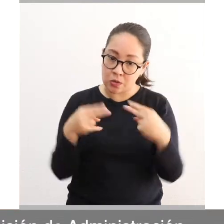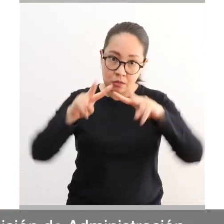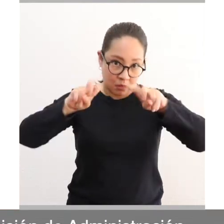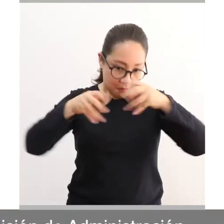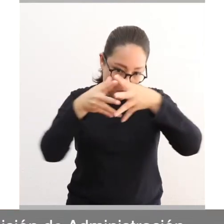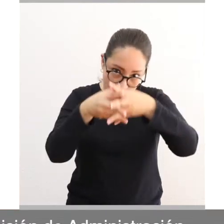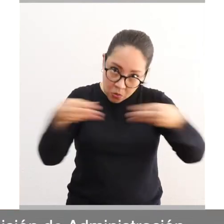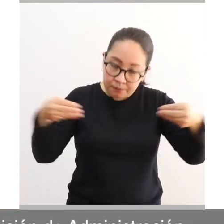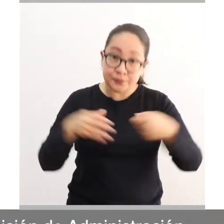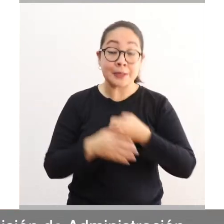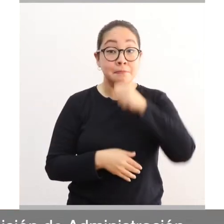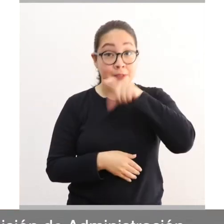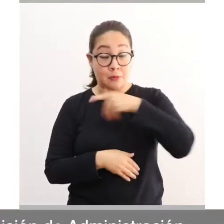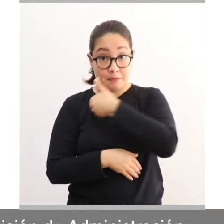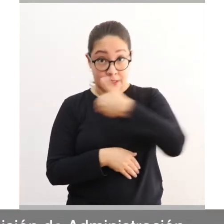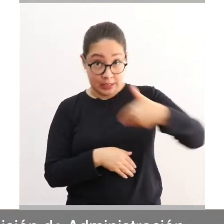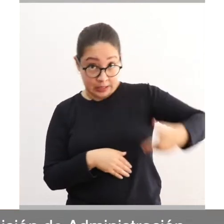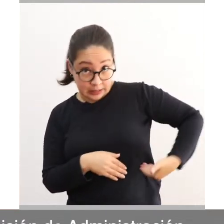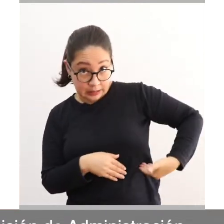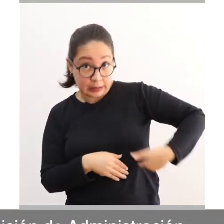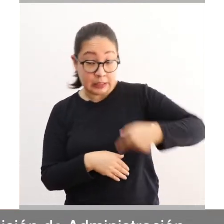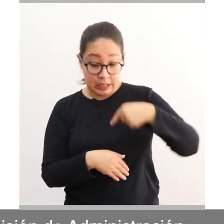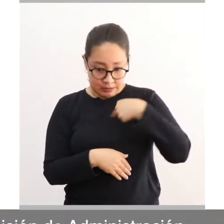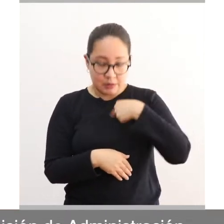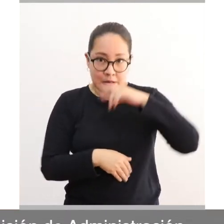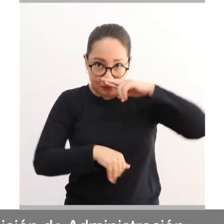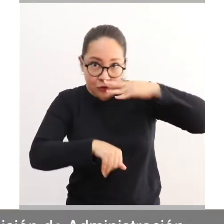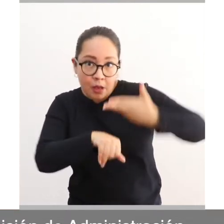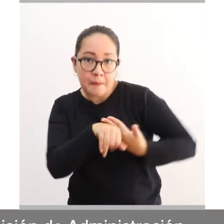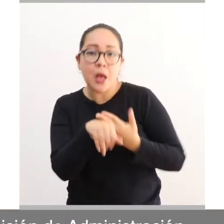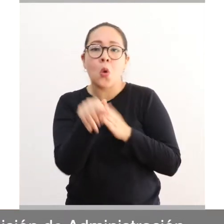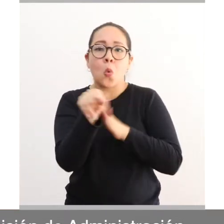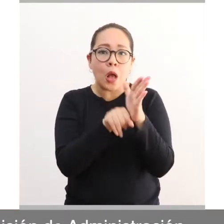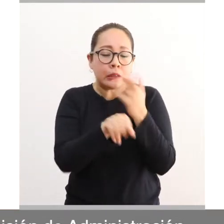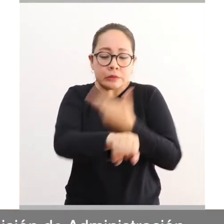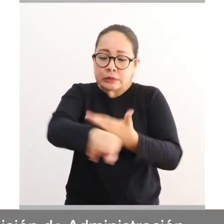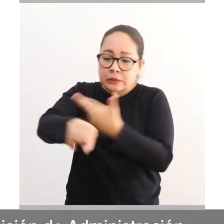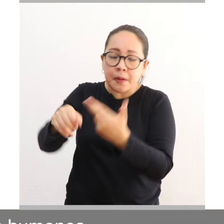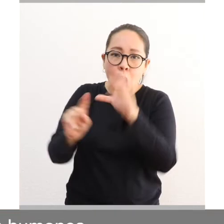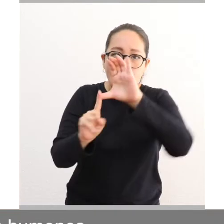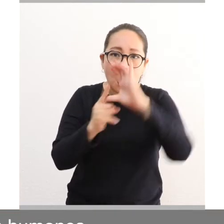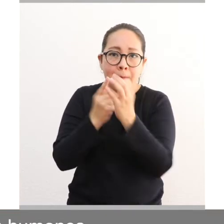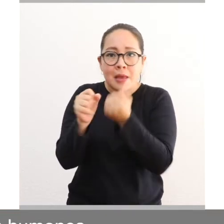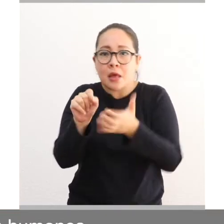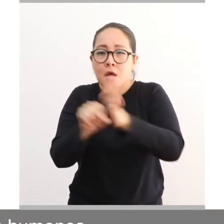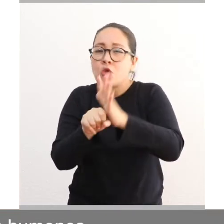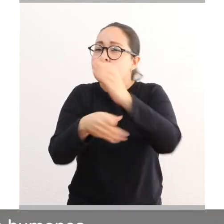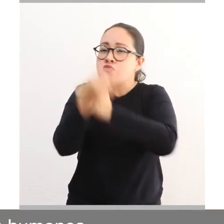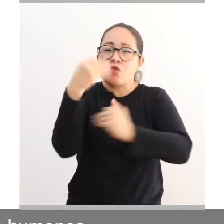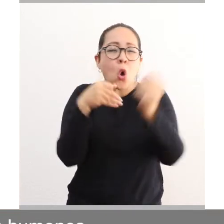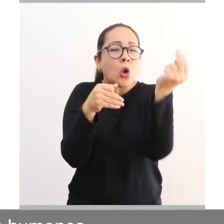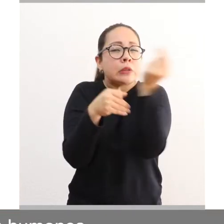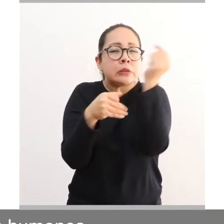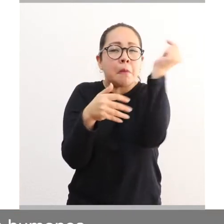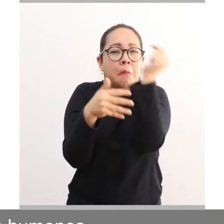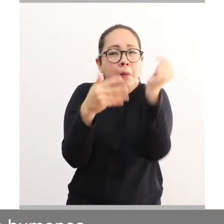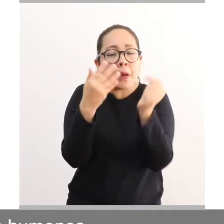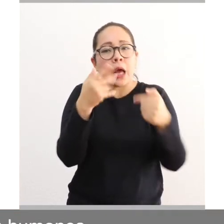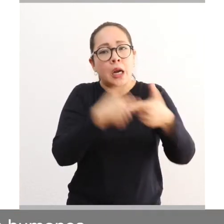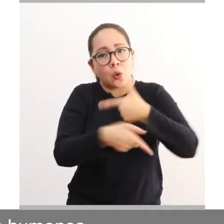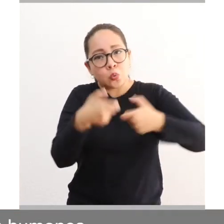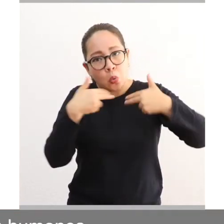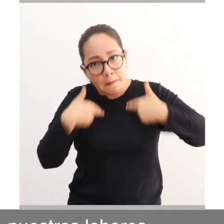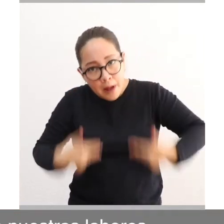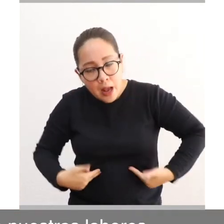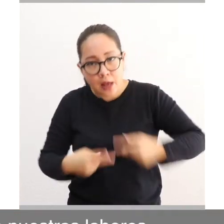Igualmente, corresponde a la presidencia tramitar ante la Comisión de Administración todos los requerimientos necesarios de